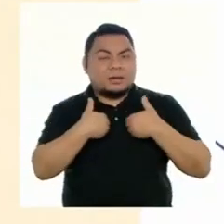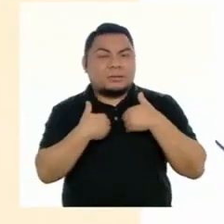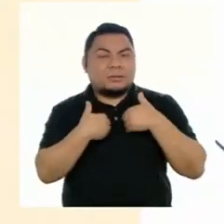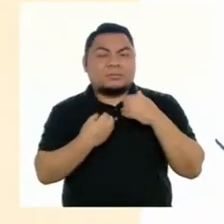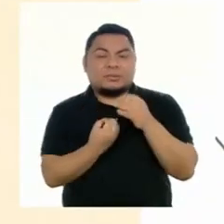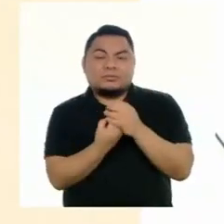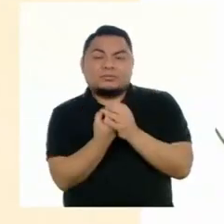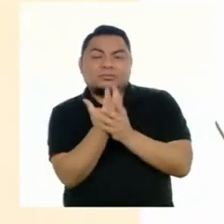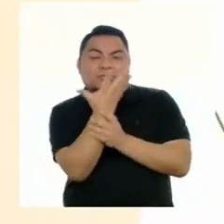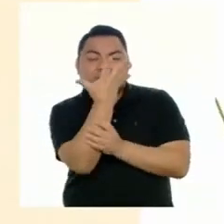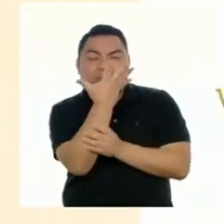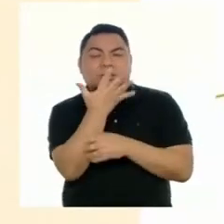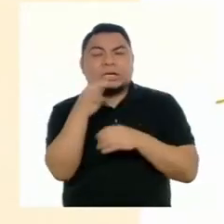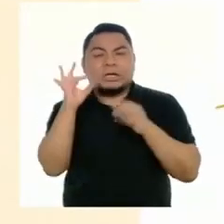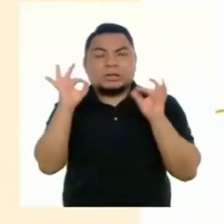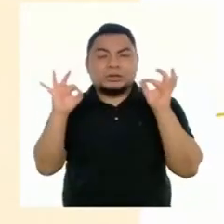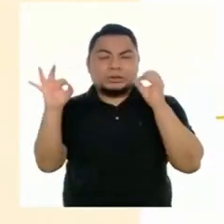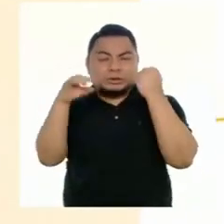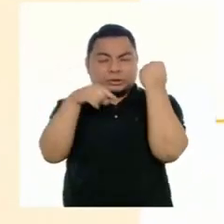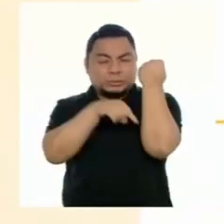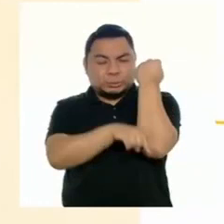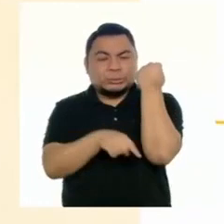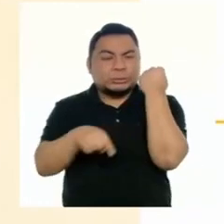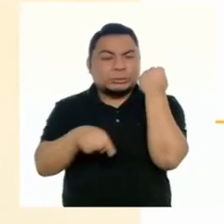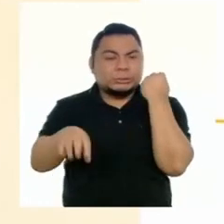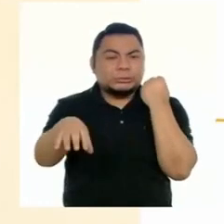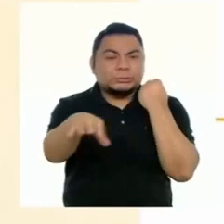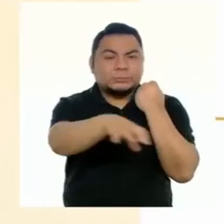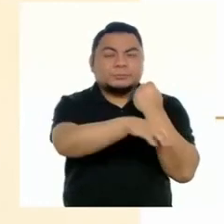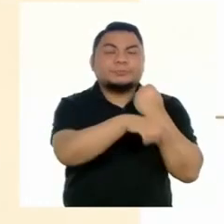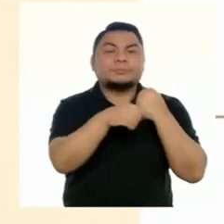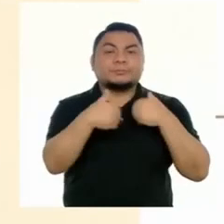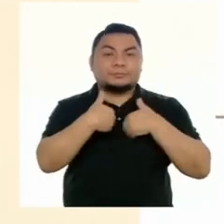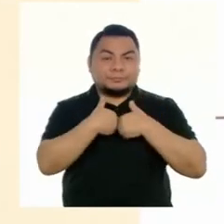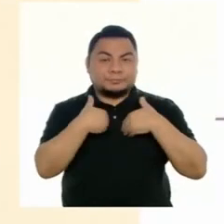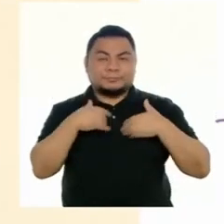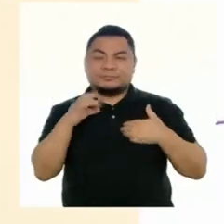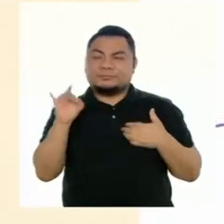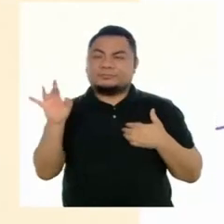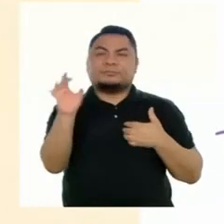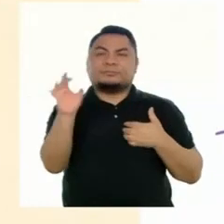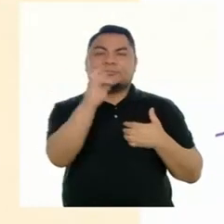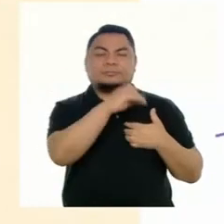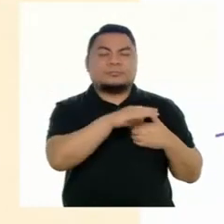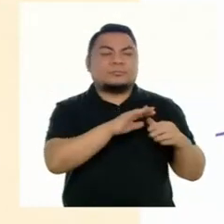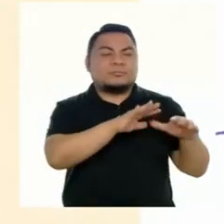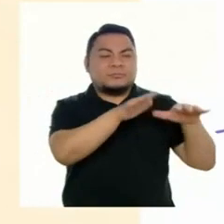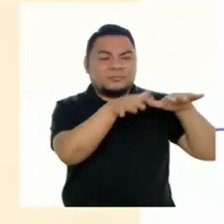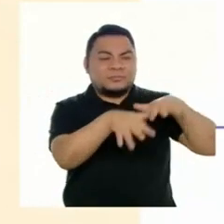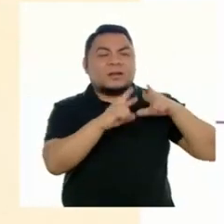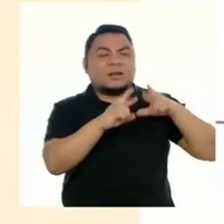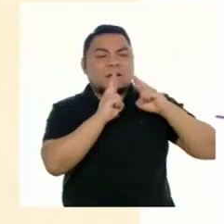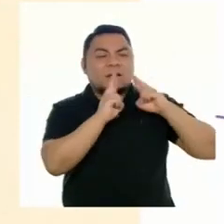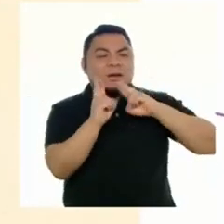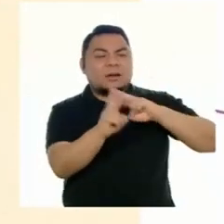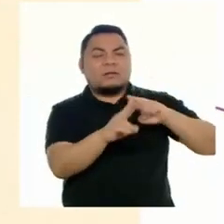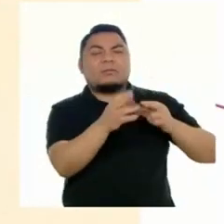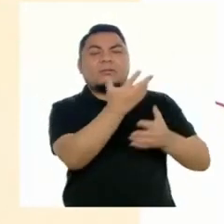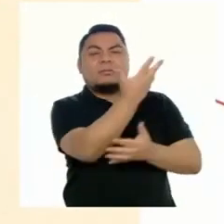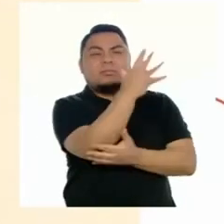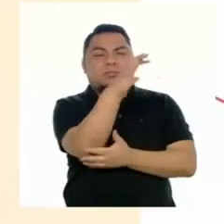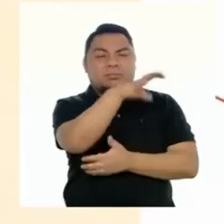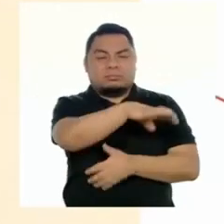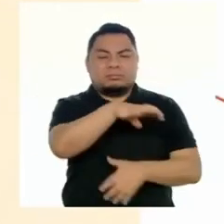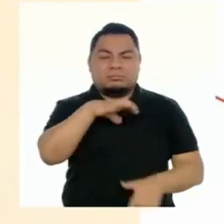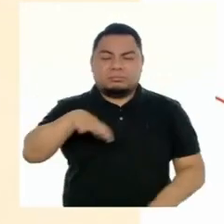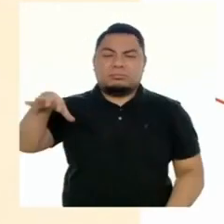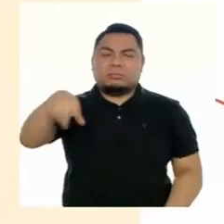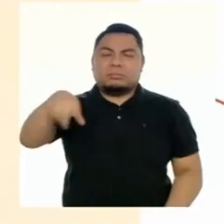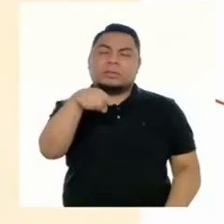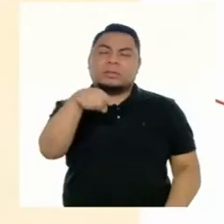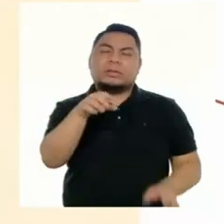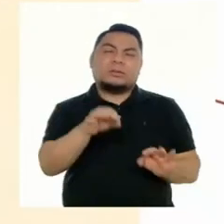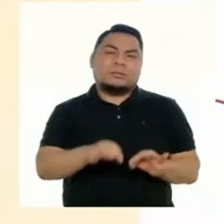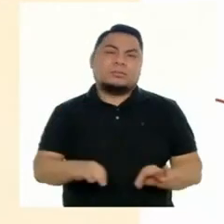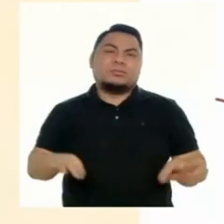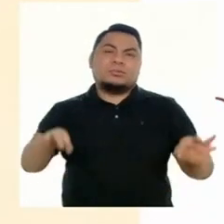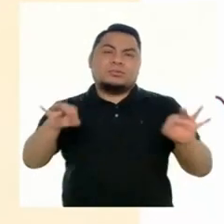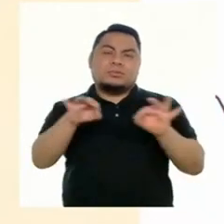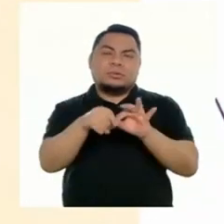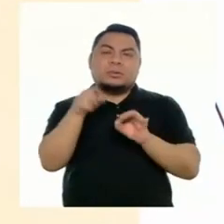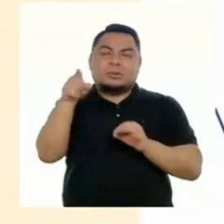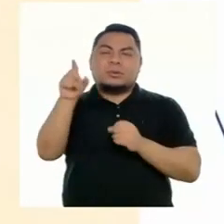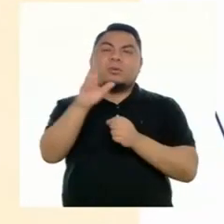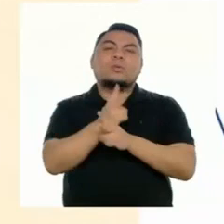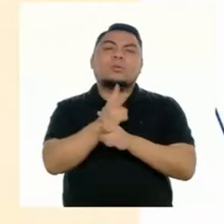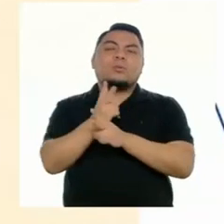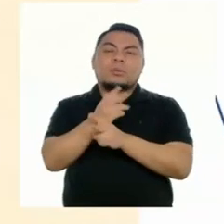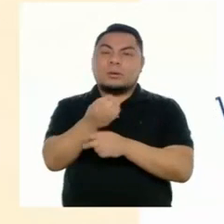plantas y microorganismos a nivel genético, de especies y de ecosistemas, los que en conjunto desempeñan un papel fundamental en